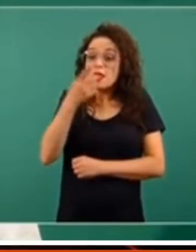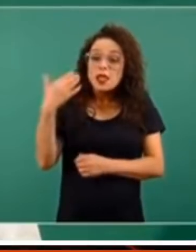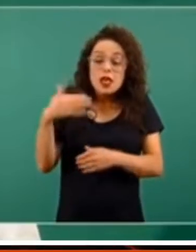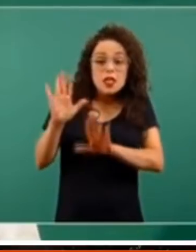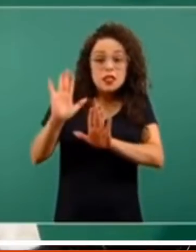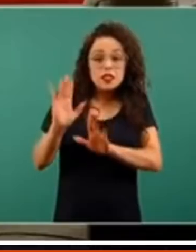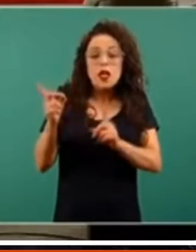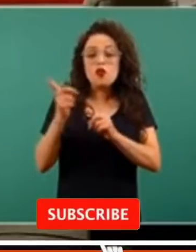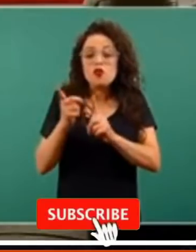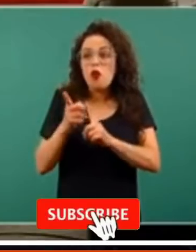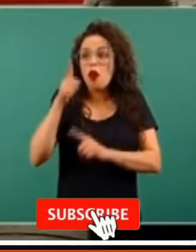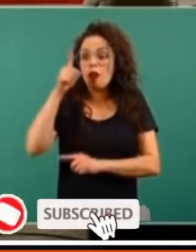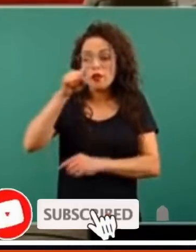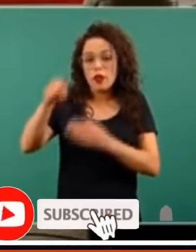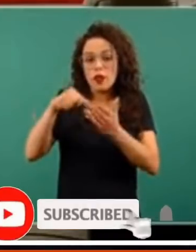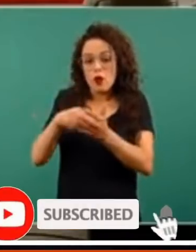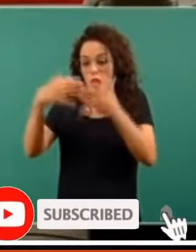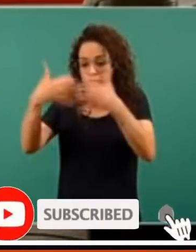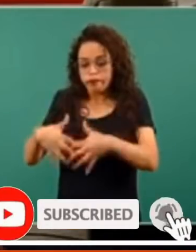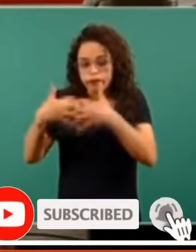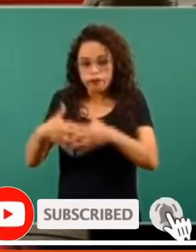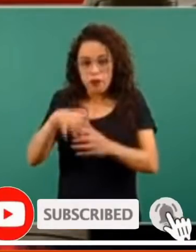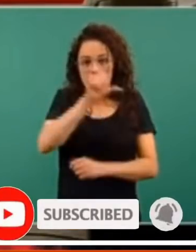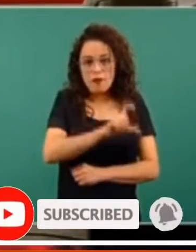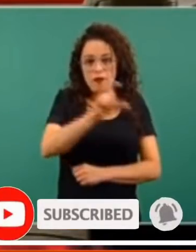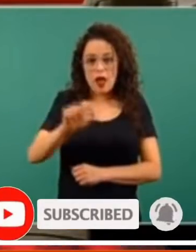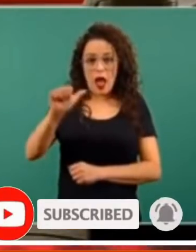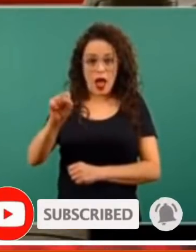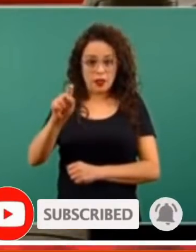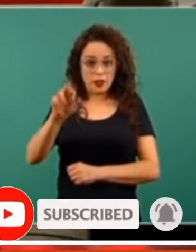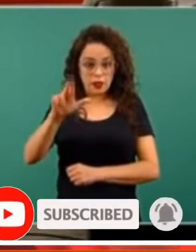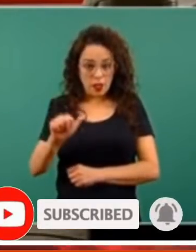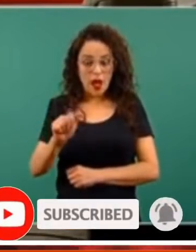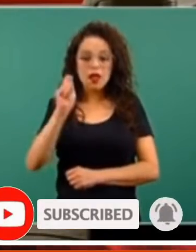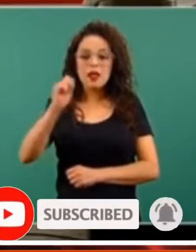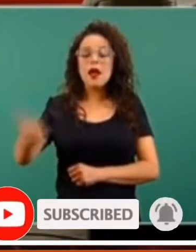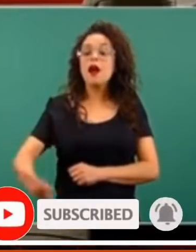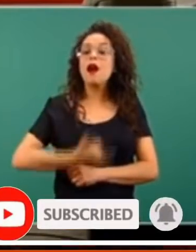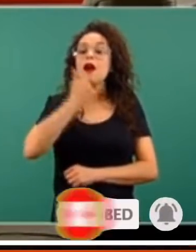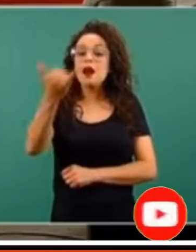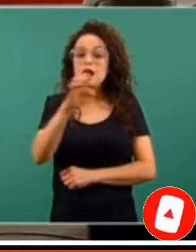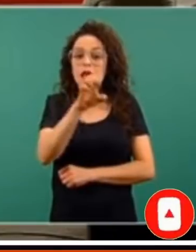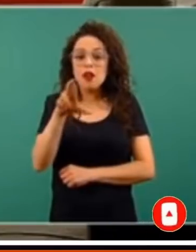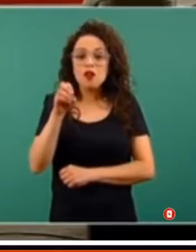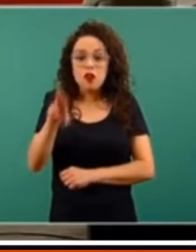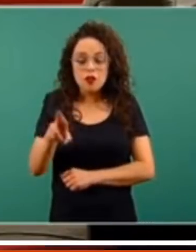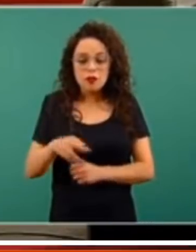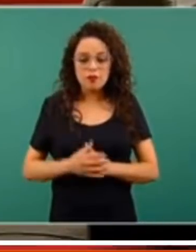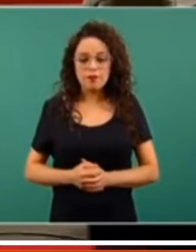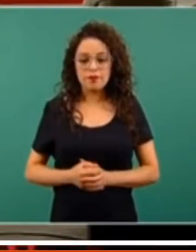de producción de vacunas de Astra, efectivamente, hubo un error y quedó